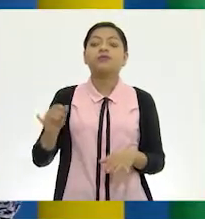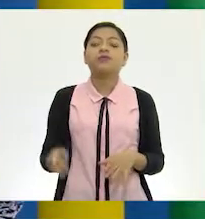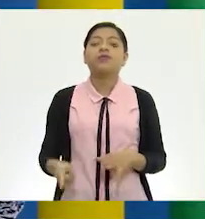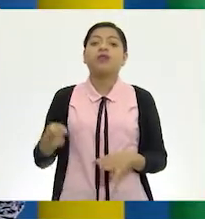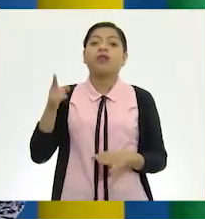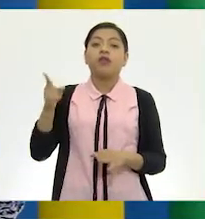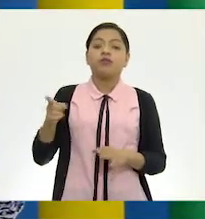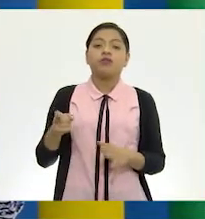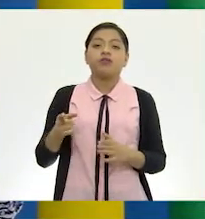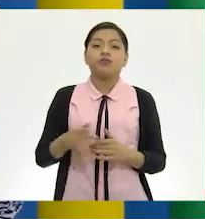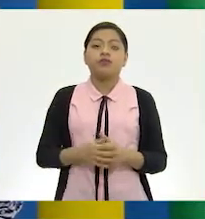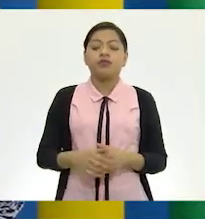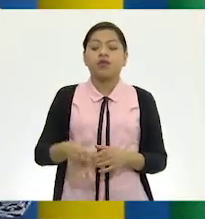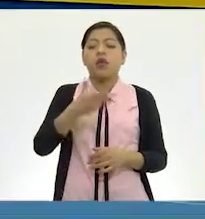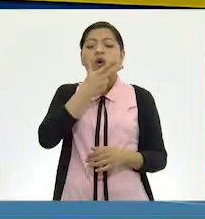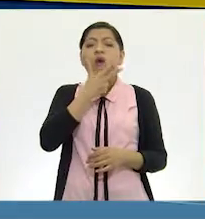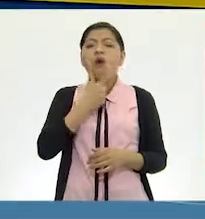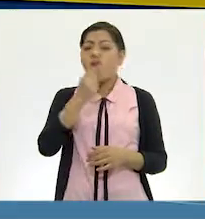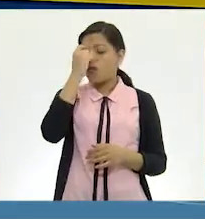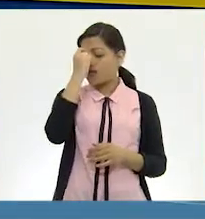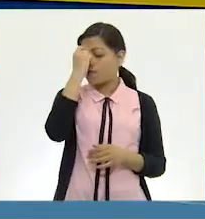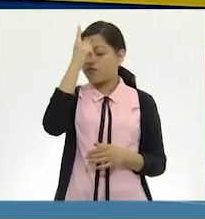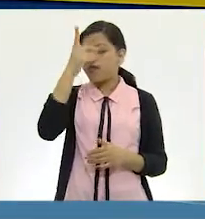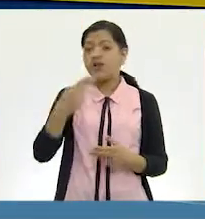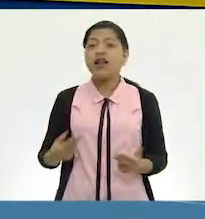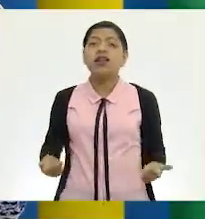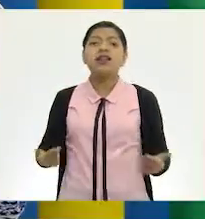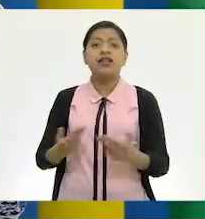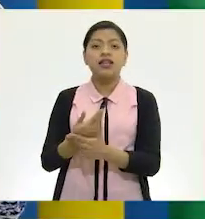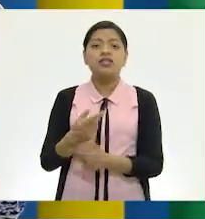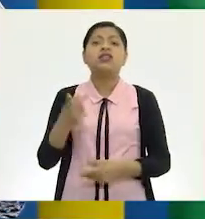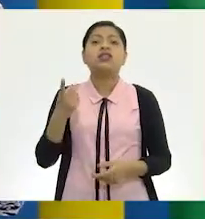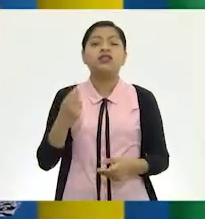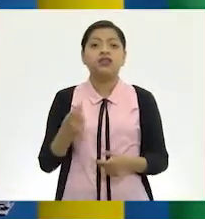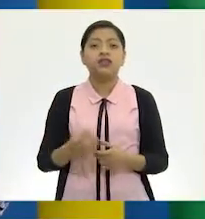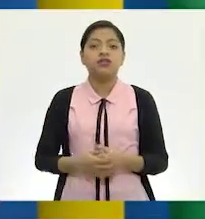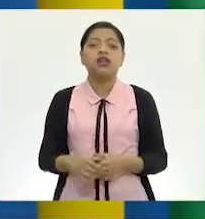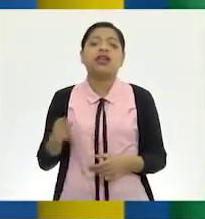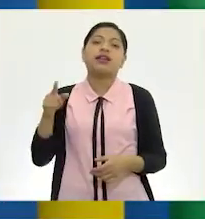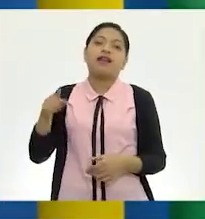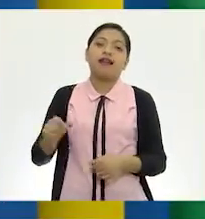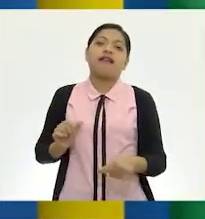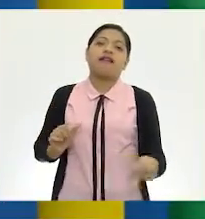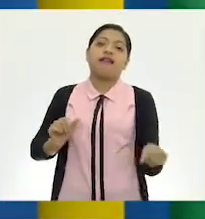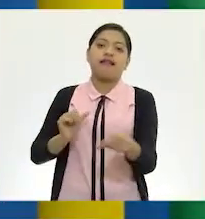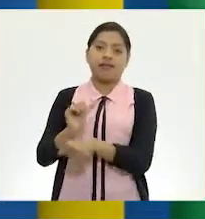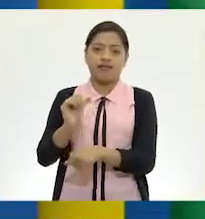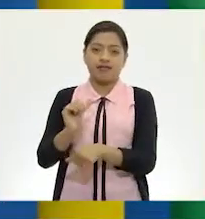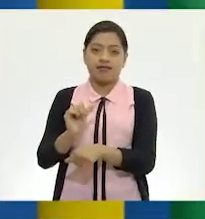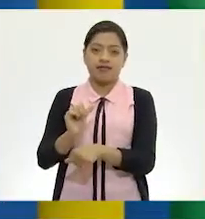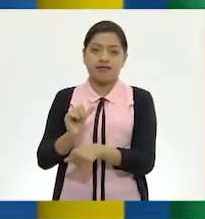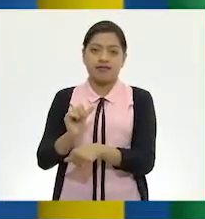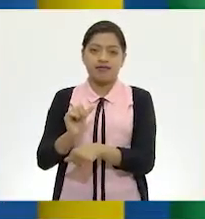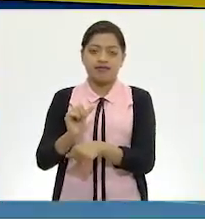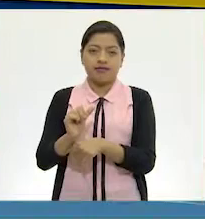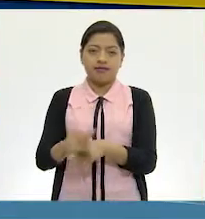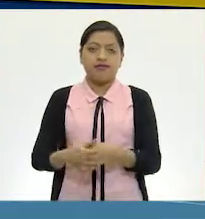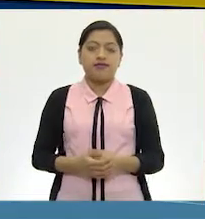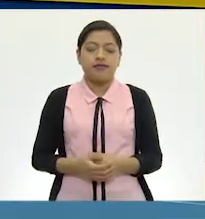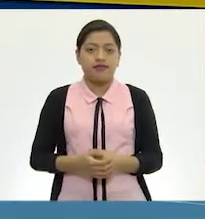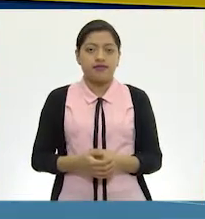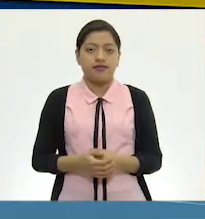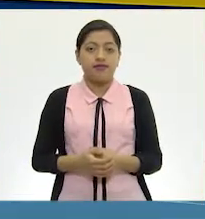a ver qué nacionalidad es. Mencionamos que es argentino. Argentino. Entonces, quizá